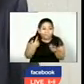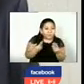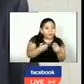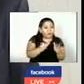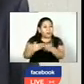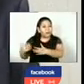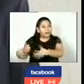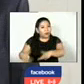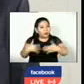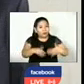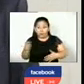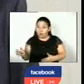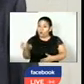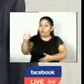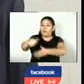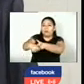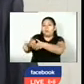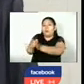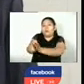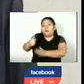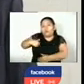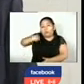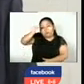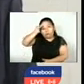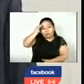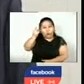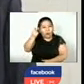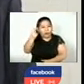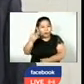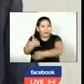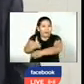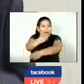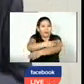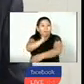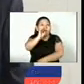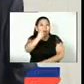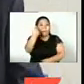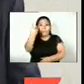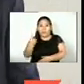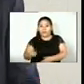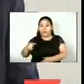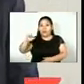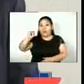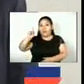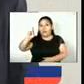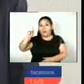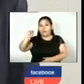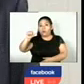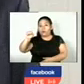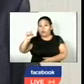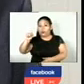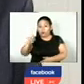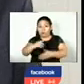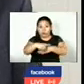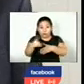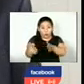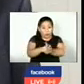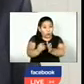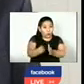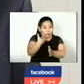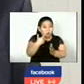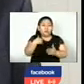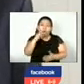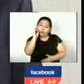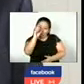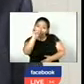nueva asamblea, que entiendo que ya lo mencionó Ernesto Castro, que se va a liberar estos